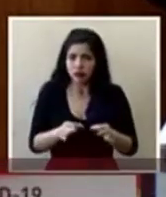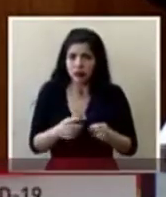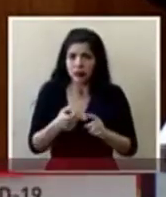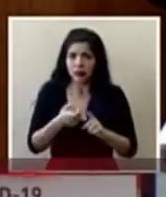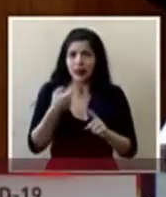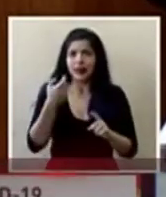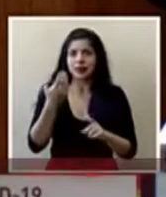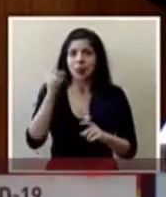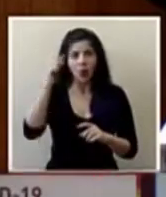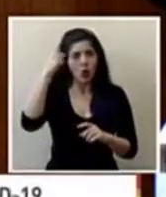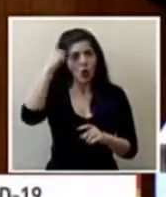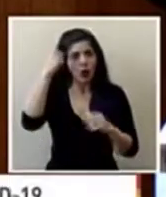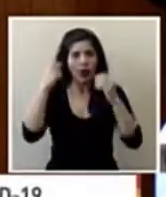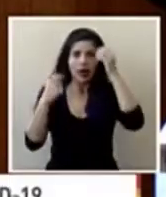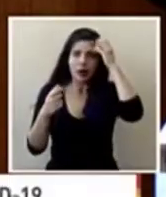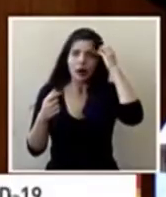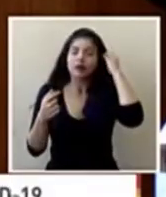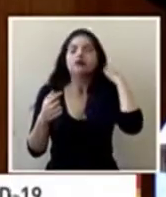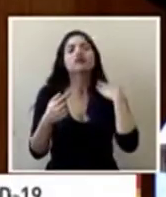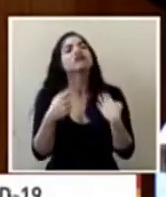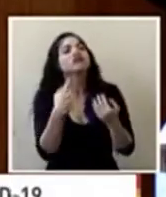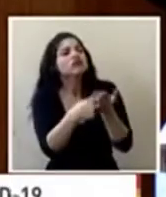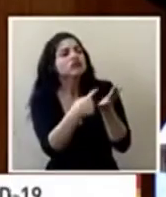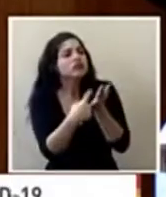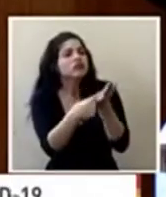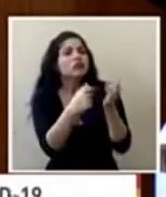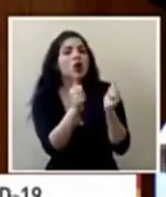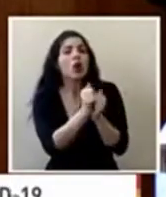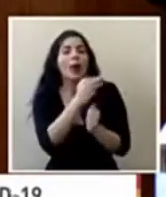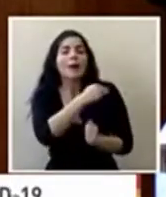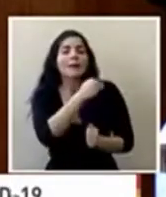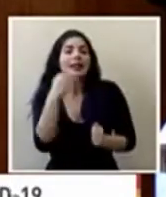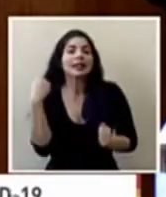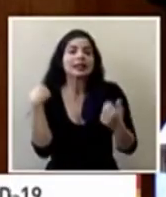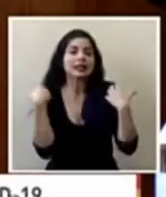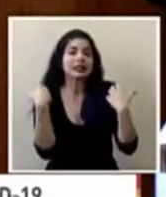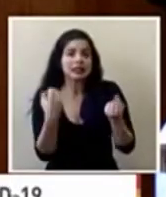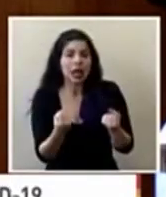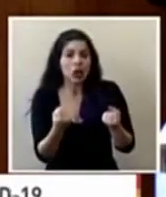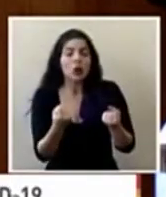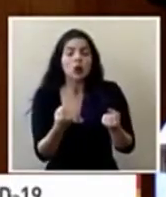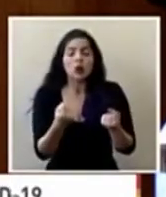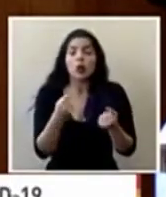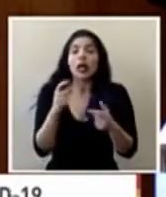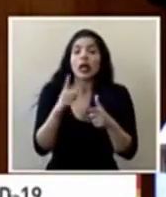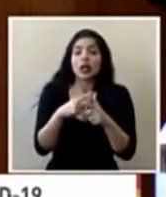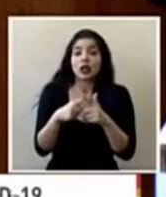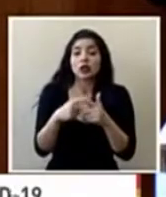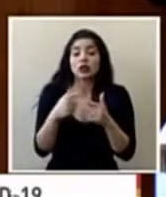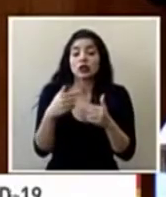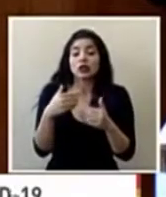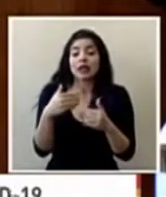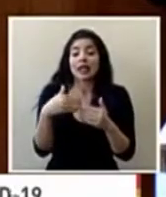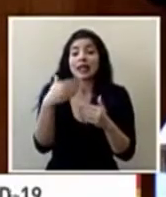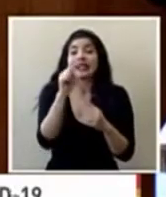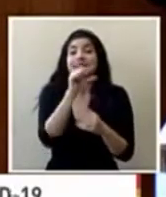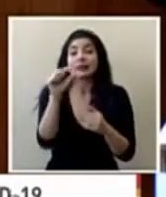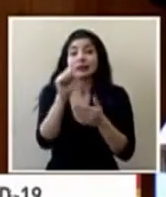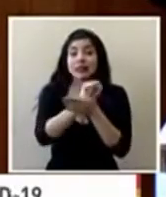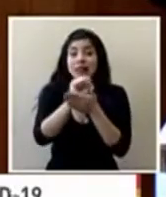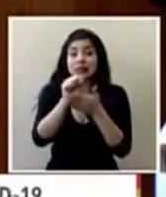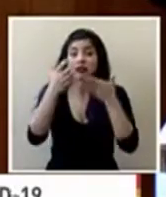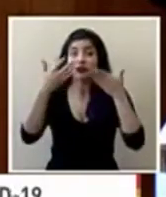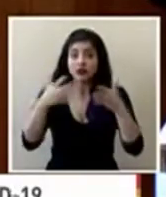desde gobierno y en conversación, por supuesto, con el señor ministro de Salud. Por lo tanto, a partir después de Semana